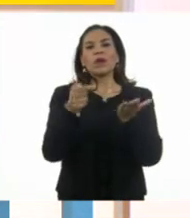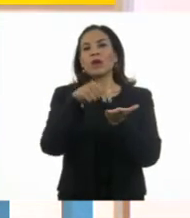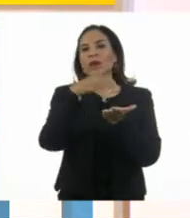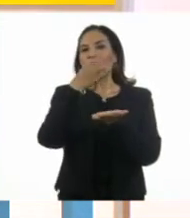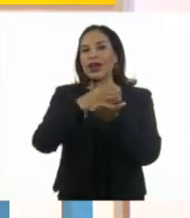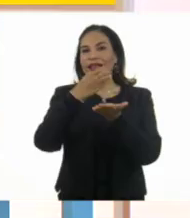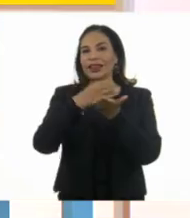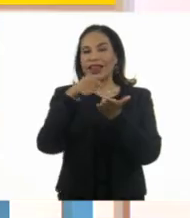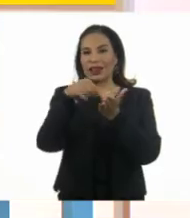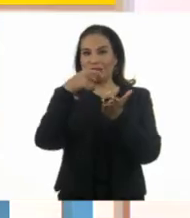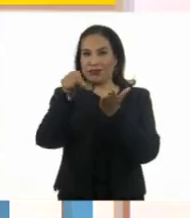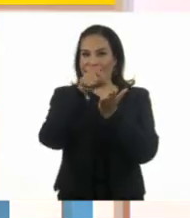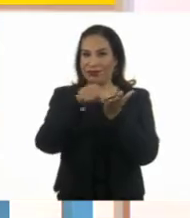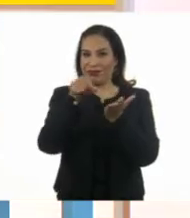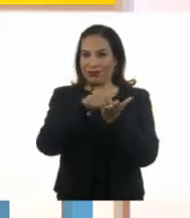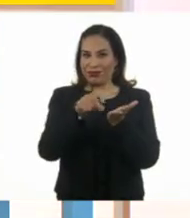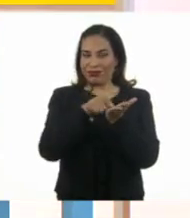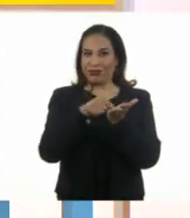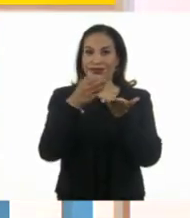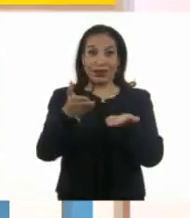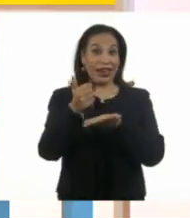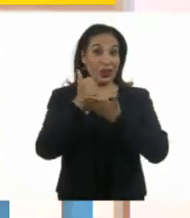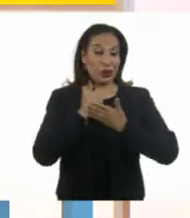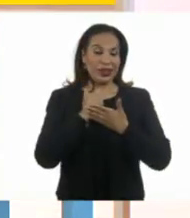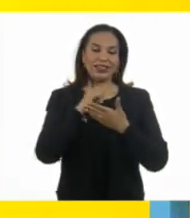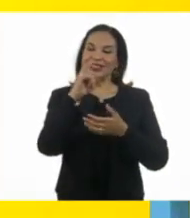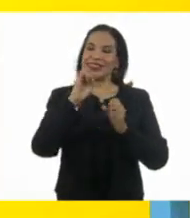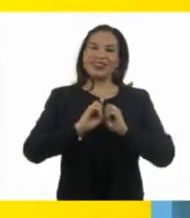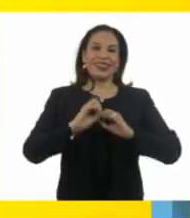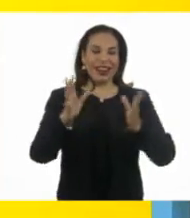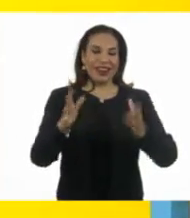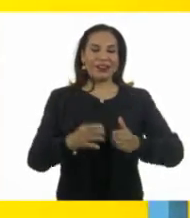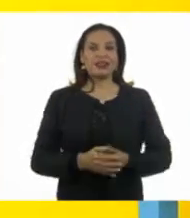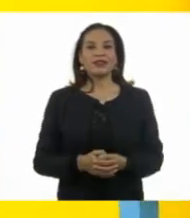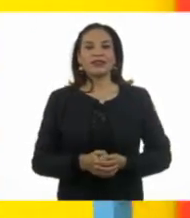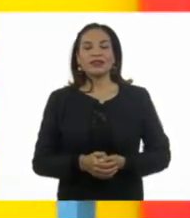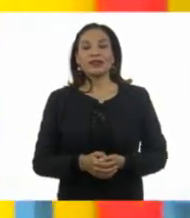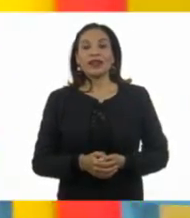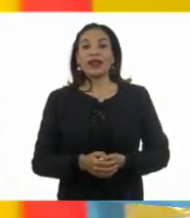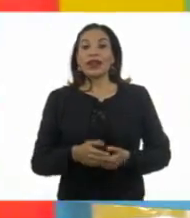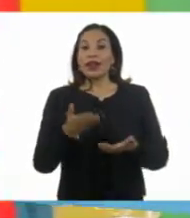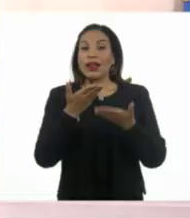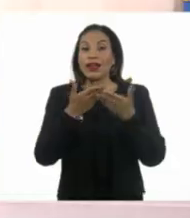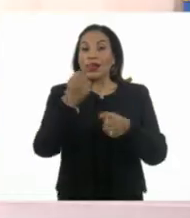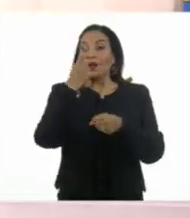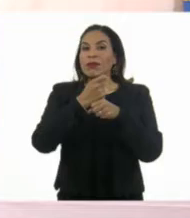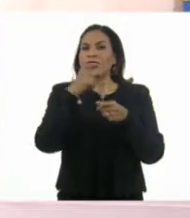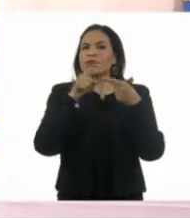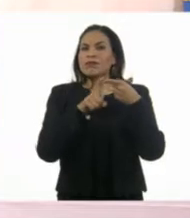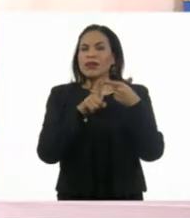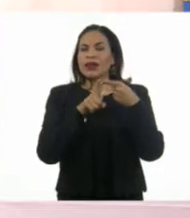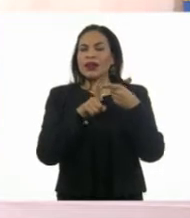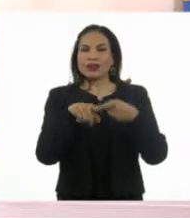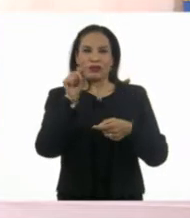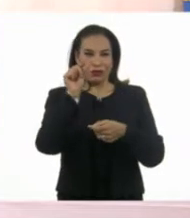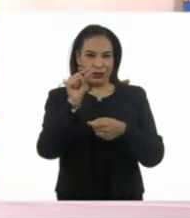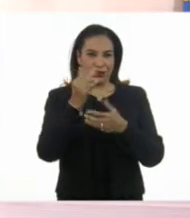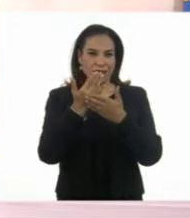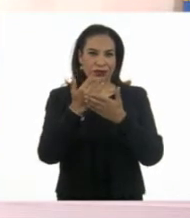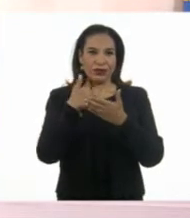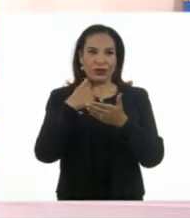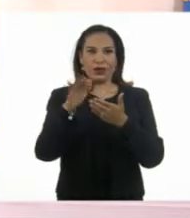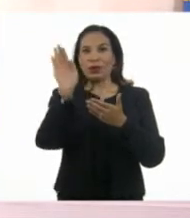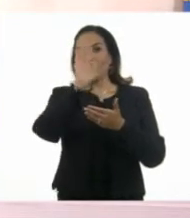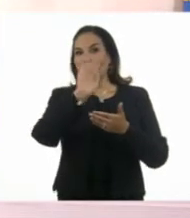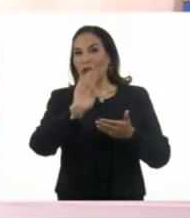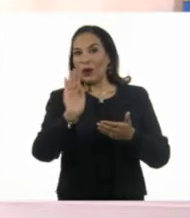su hoja blanca y su lápiz, porque vamos a anotar. ¿Me ayudas? Sí, claro que sí. Okay. A ver, entonces la primera... Permíteme tanto. Voy a